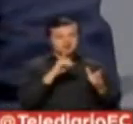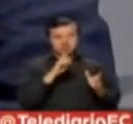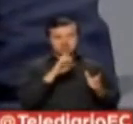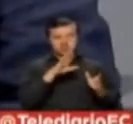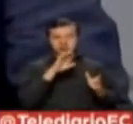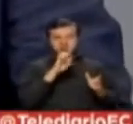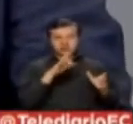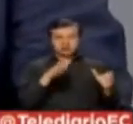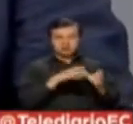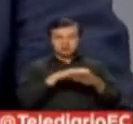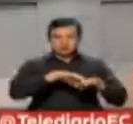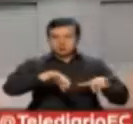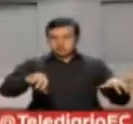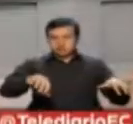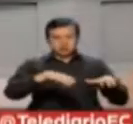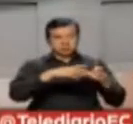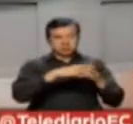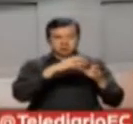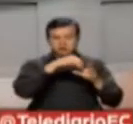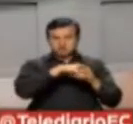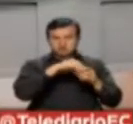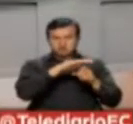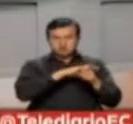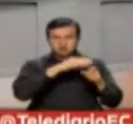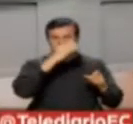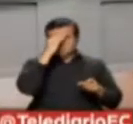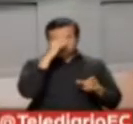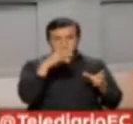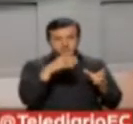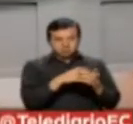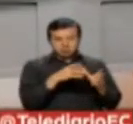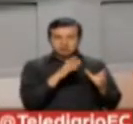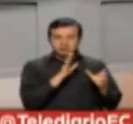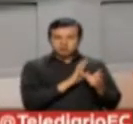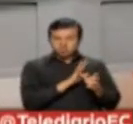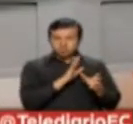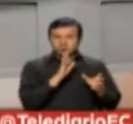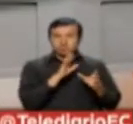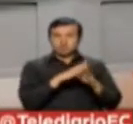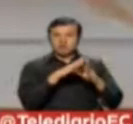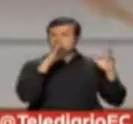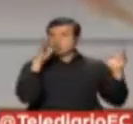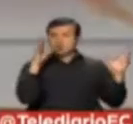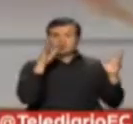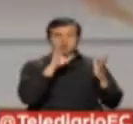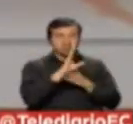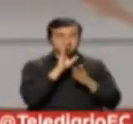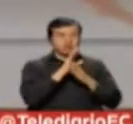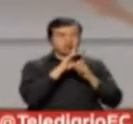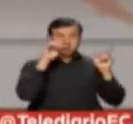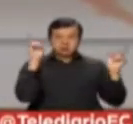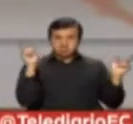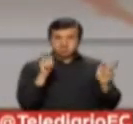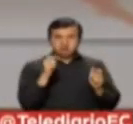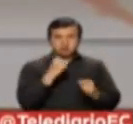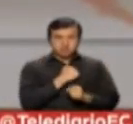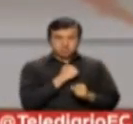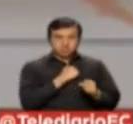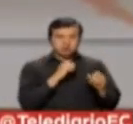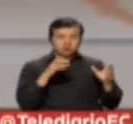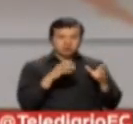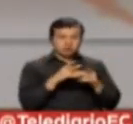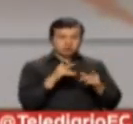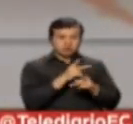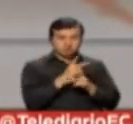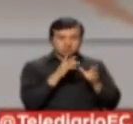una instancia aparte es una instancia que está dentro del sistema educativo las unidades educativas grandes y medianas tienen un propio departamento de